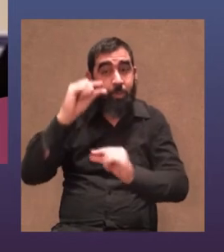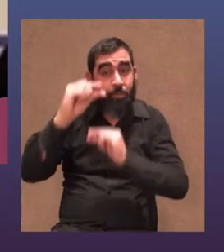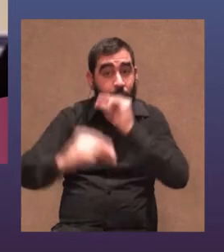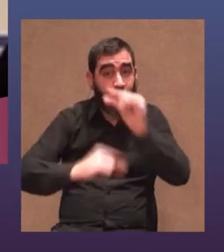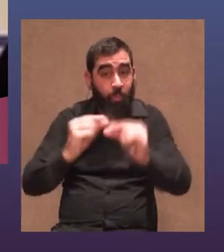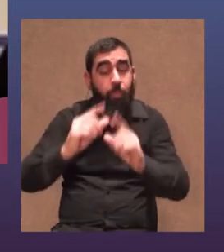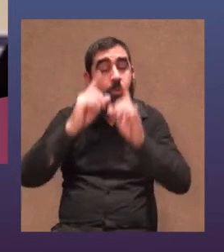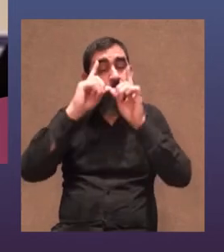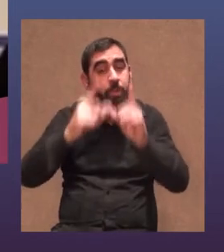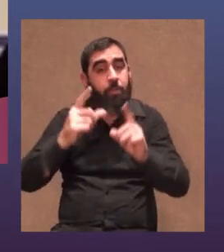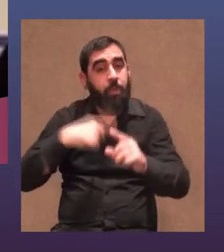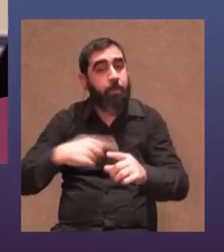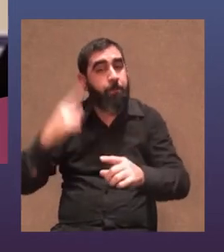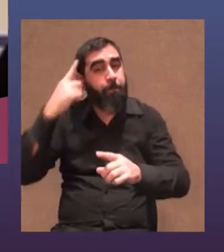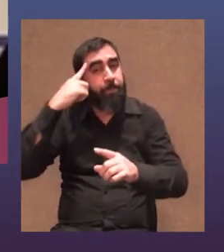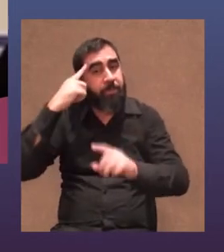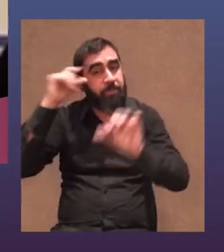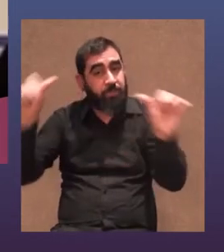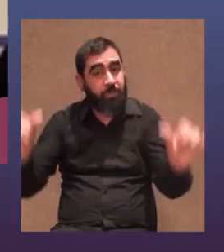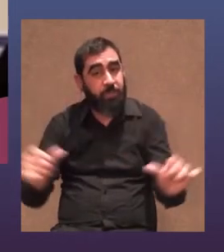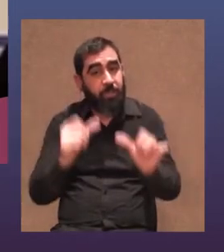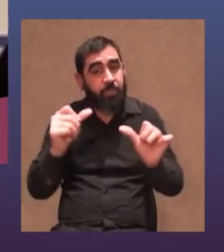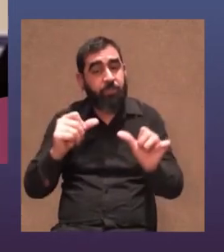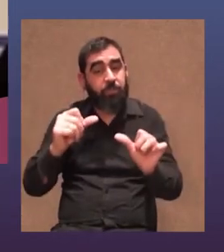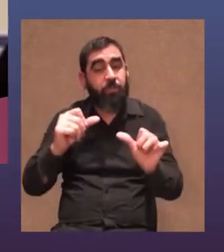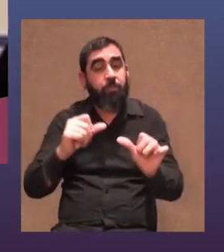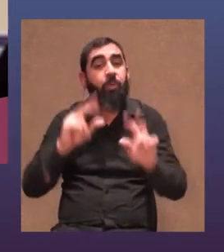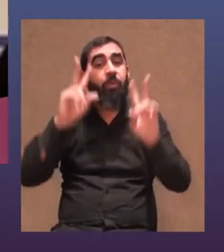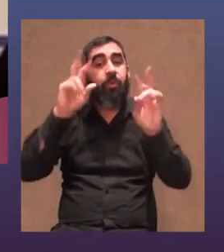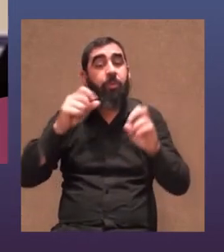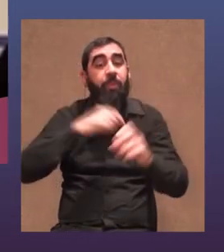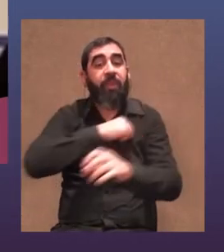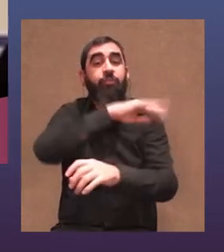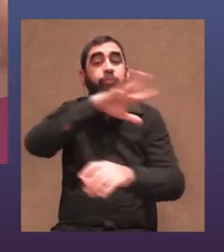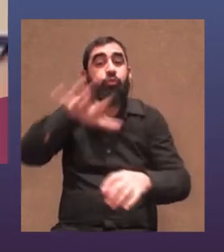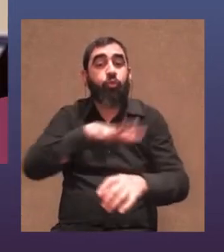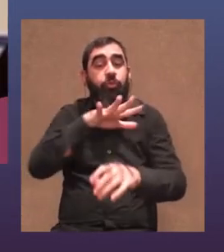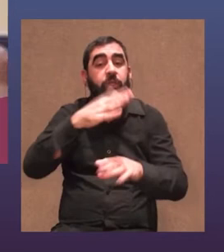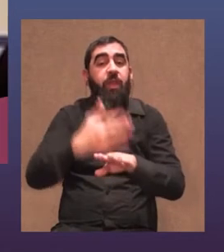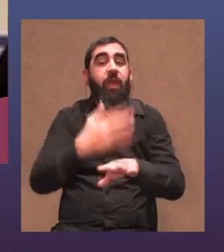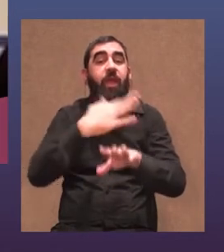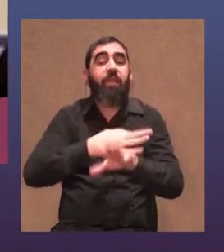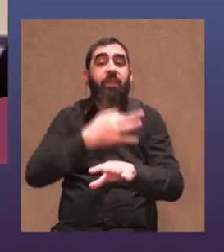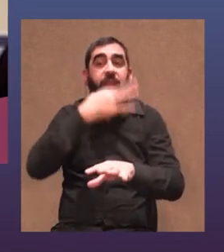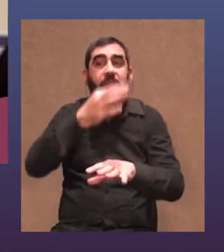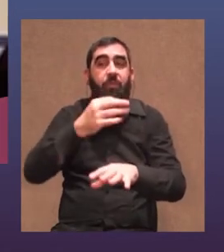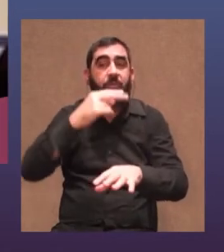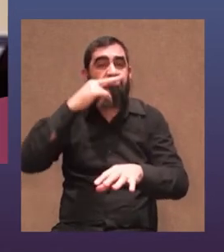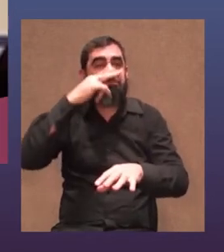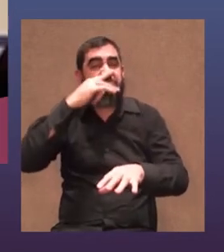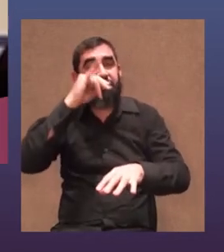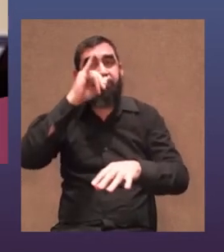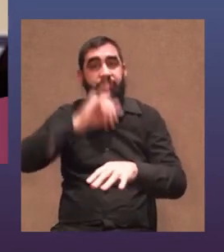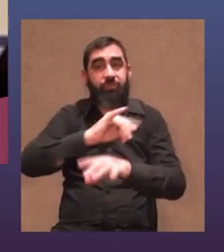también va a replantear frente a toda una parte de la sociedad. Antes hablábamos, ¿es elitista, no es elitista? Para